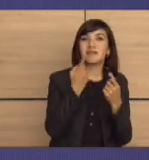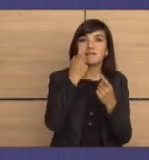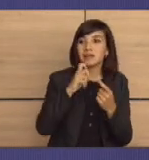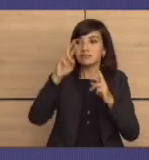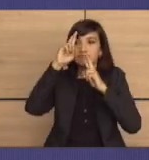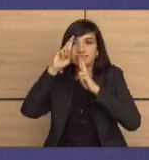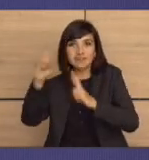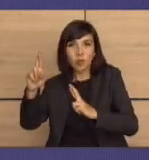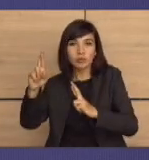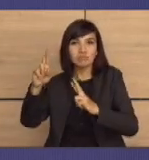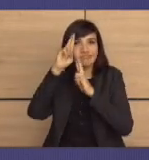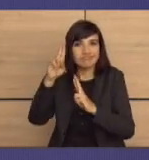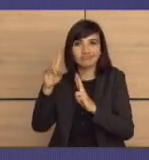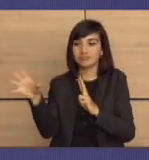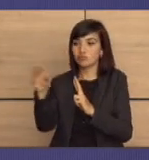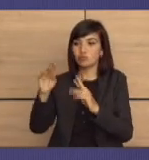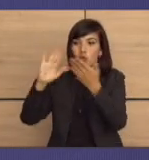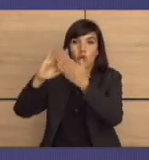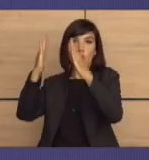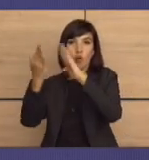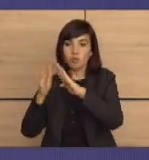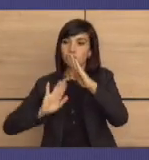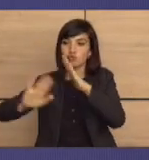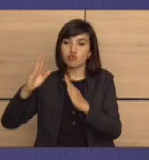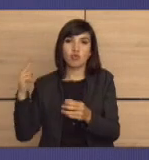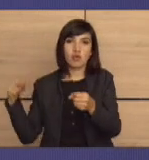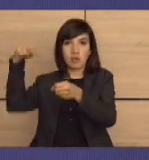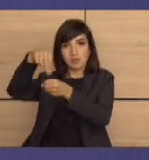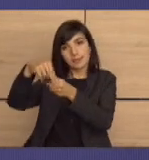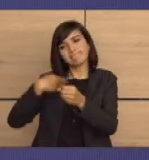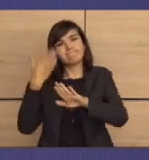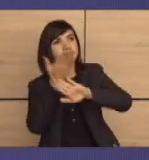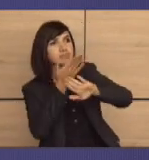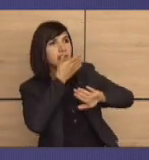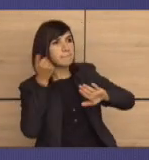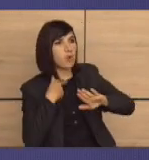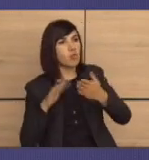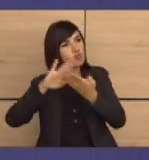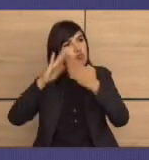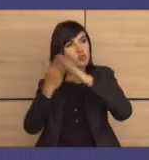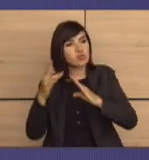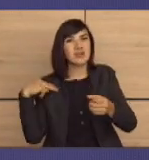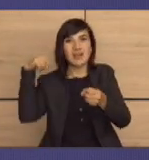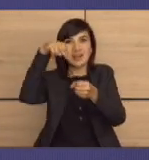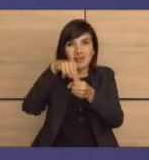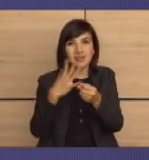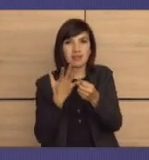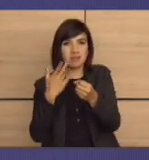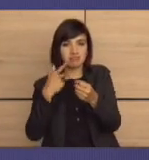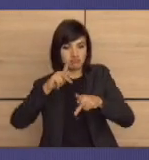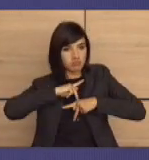proponiendo el sistema educativo indígena propio, por ejemplo, que ya han hecho entrega de la propuesta de